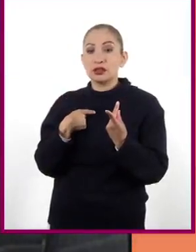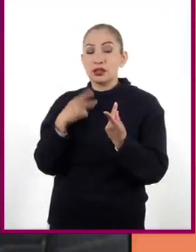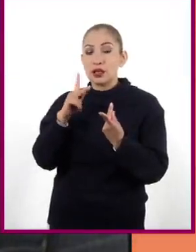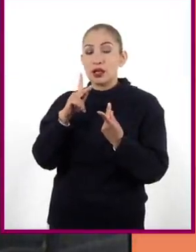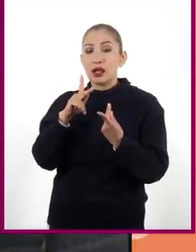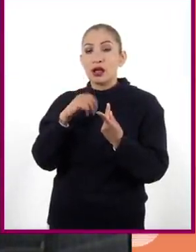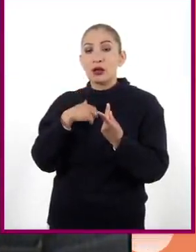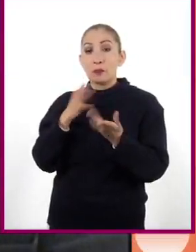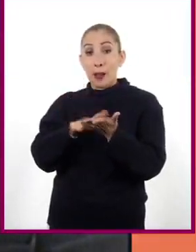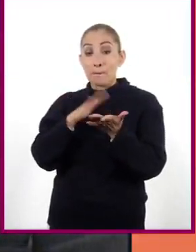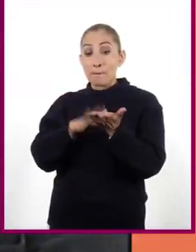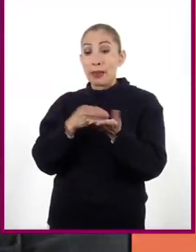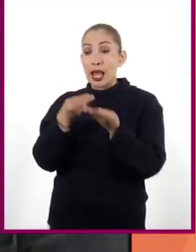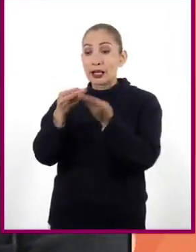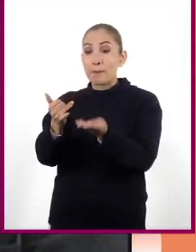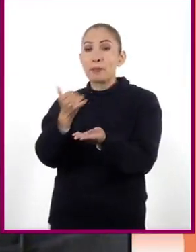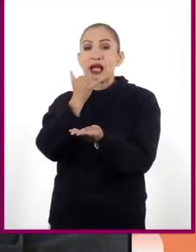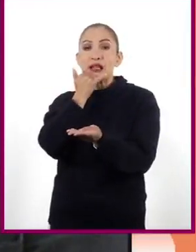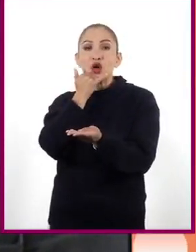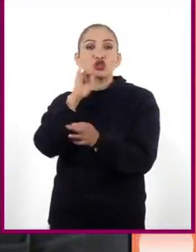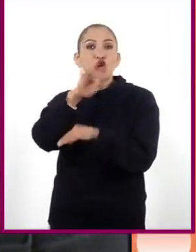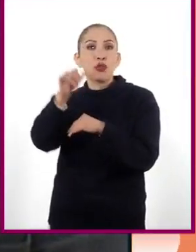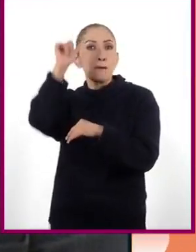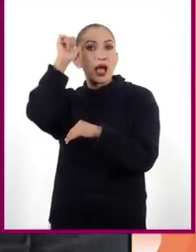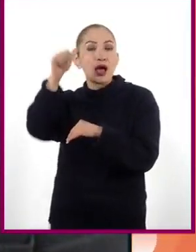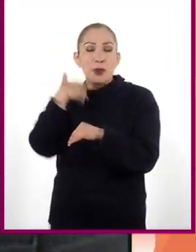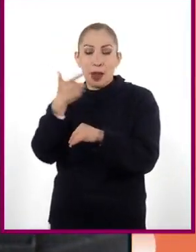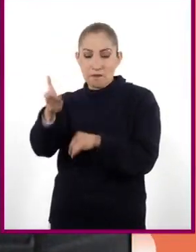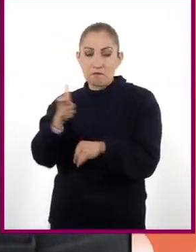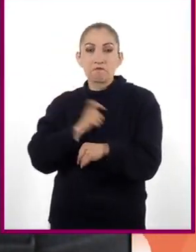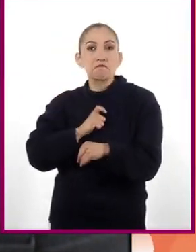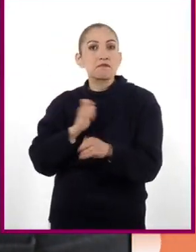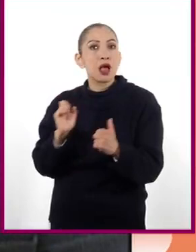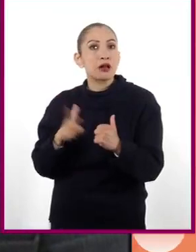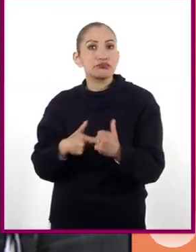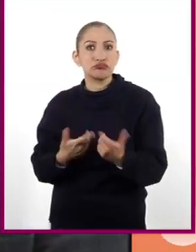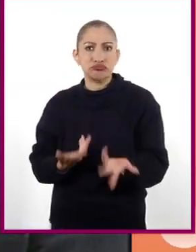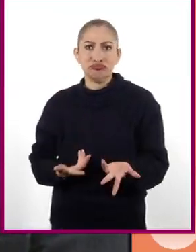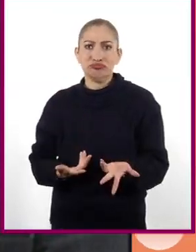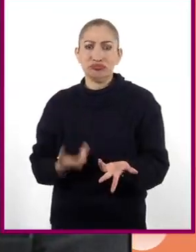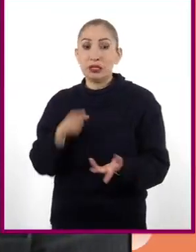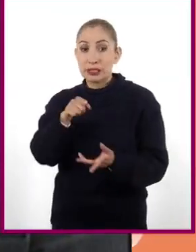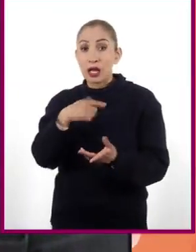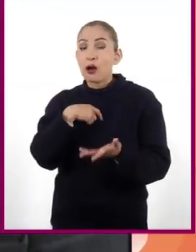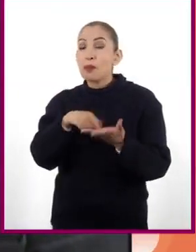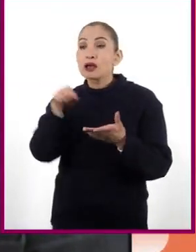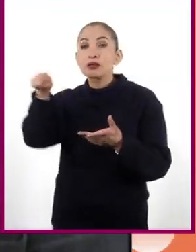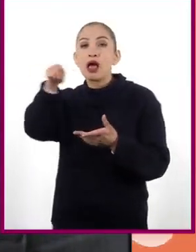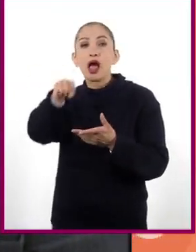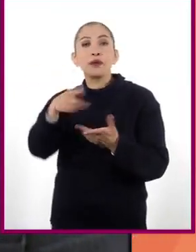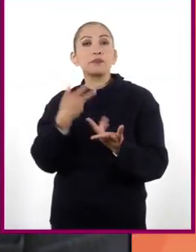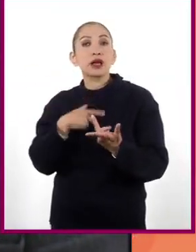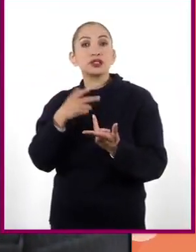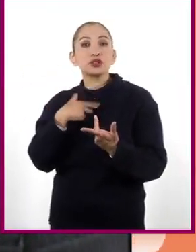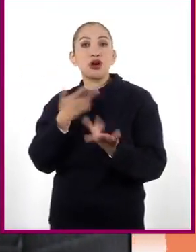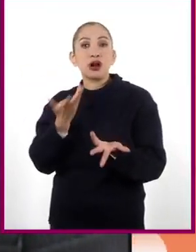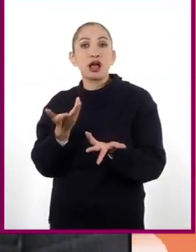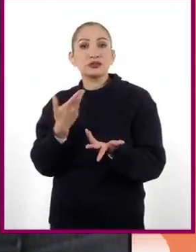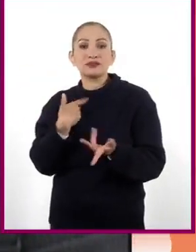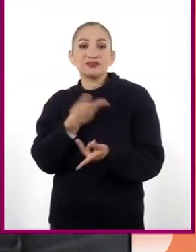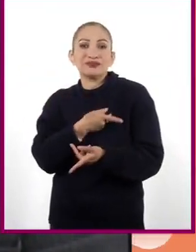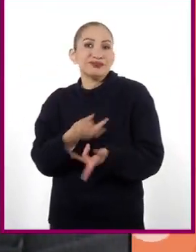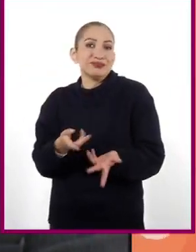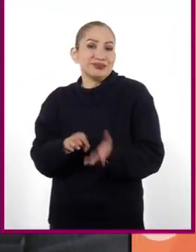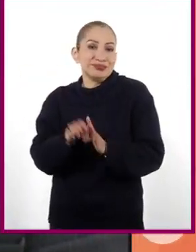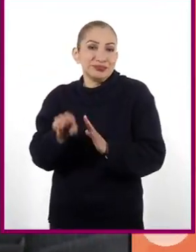papales, documentos que perdonaban todos los pecados a cambio de una buena suma de dinero, ¿no? Y a veces quien los compraba era la gente de que menos tenía recursos,